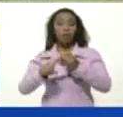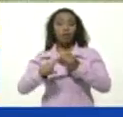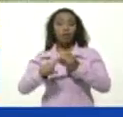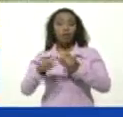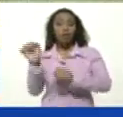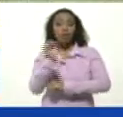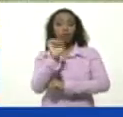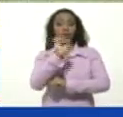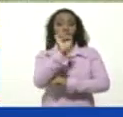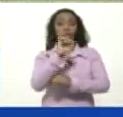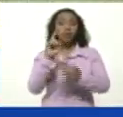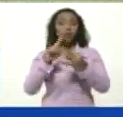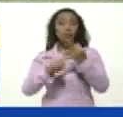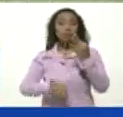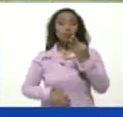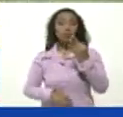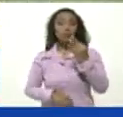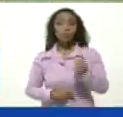gises.